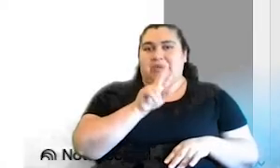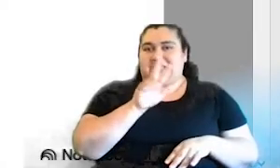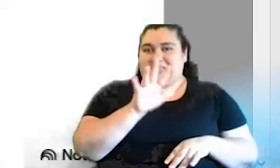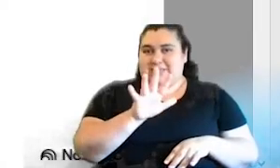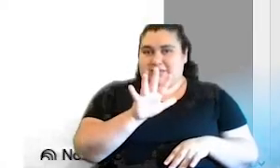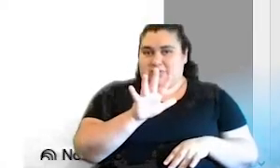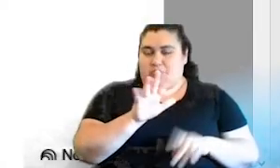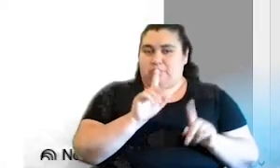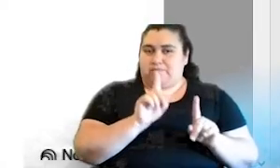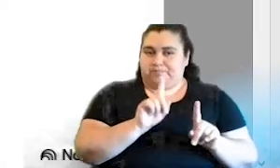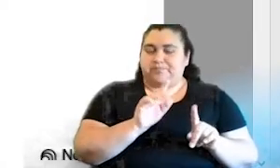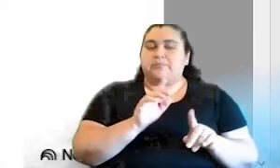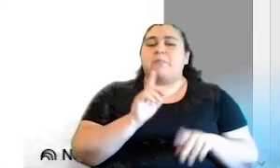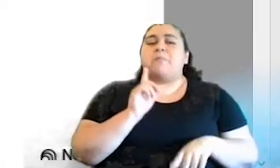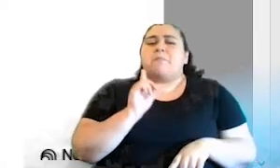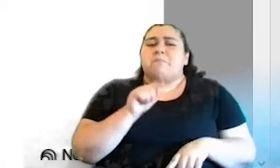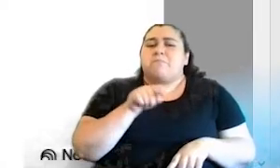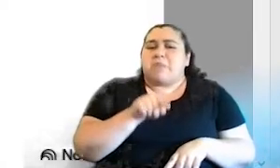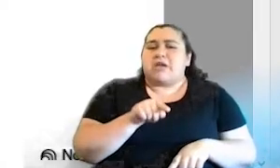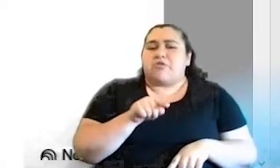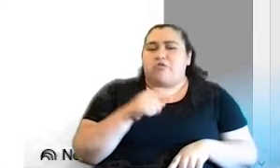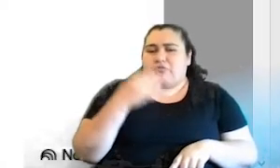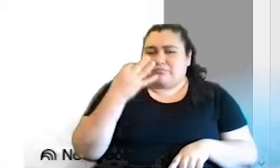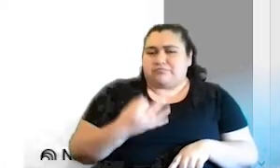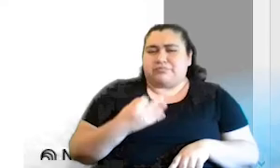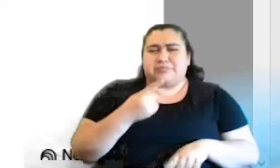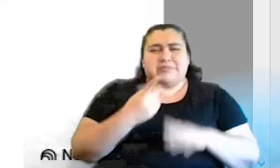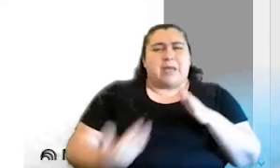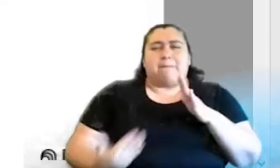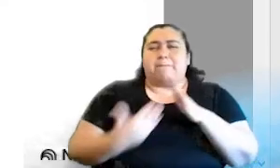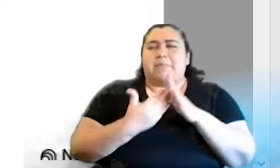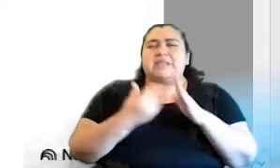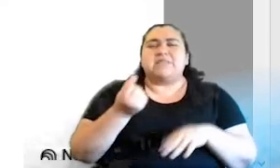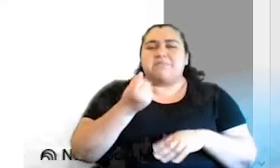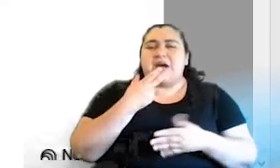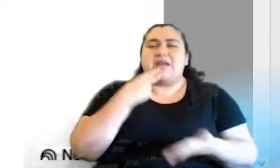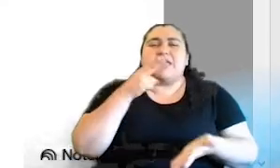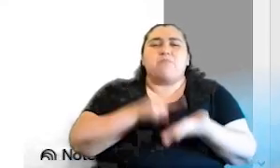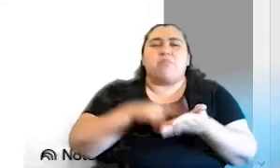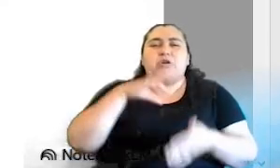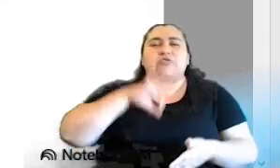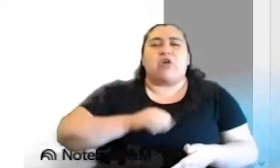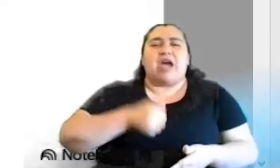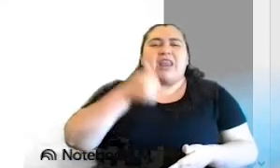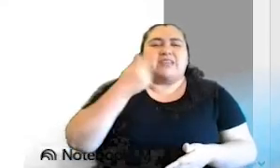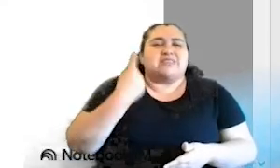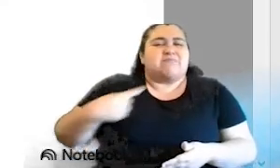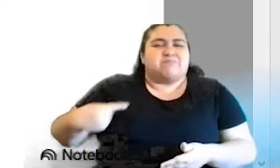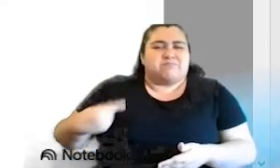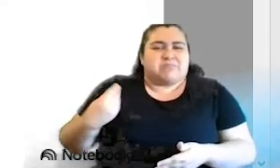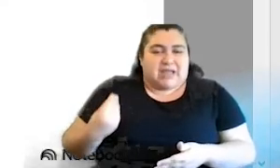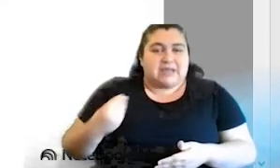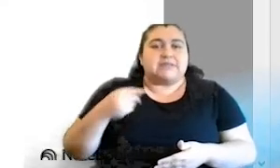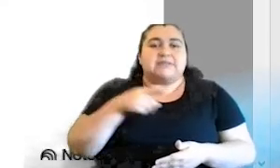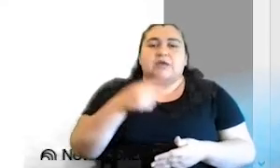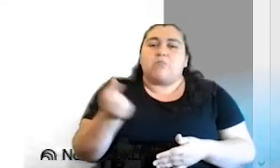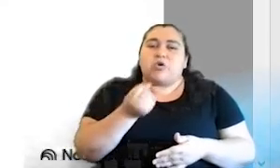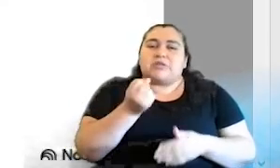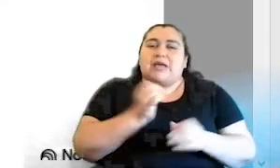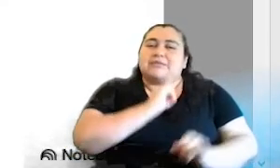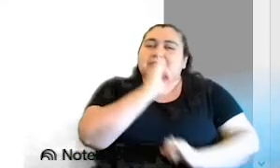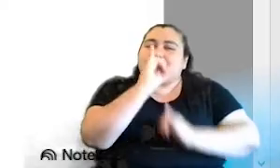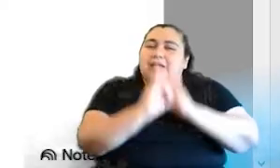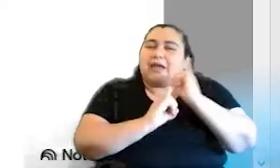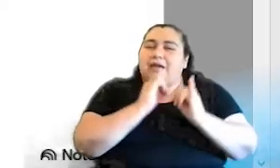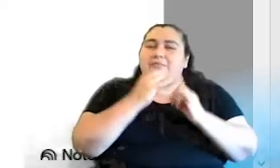Pero vayámonos a la regla principal de lo que es el impuesto a las ganancias, y como tal hay que definir